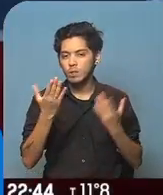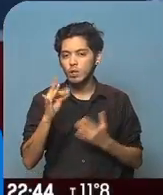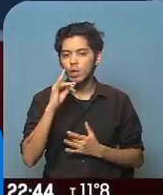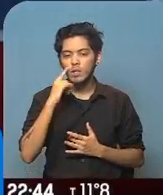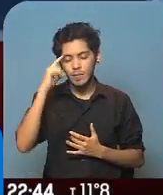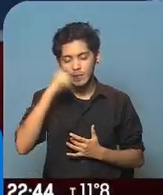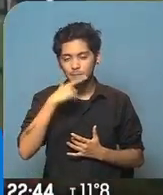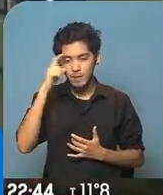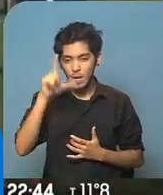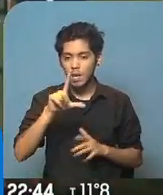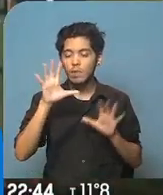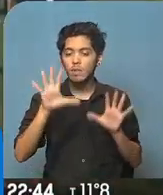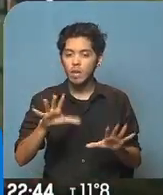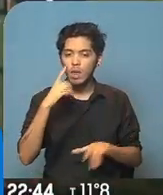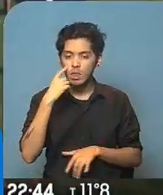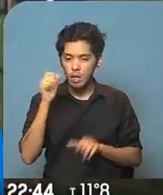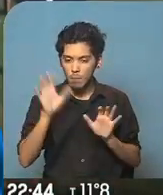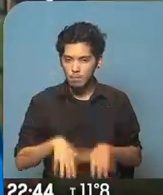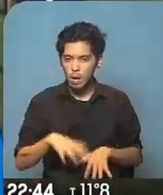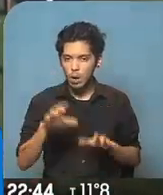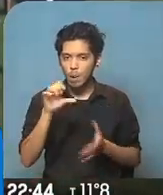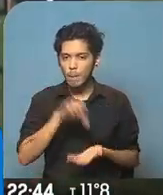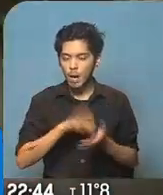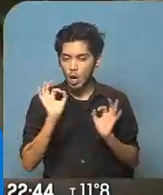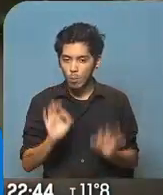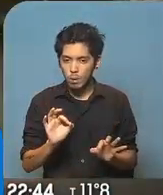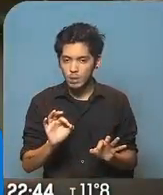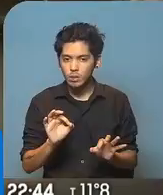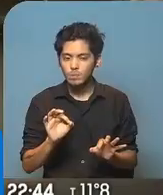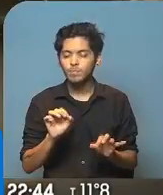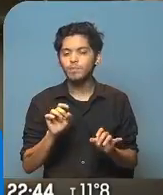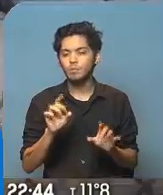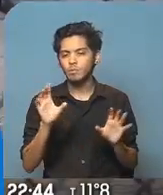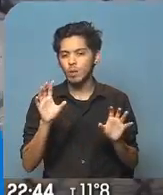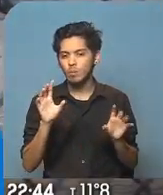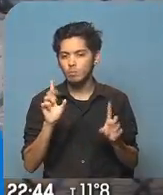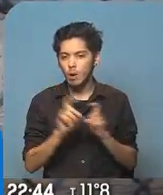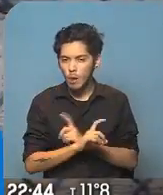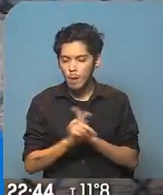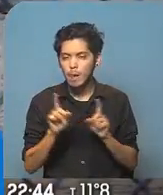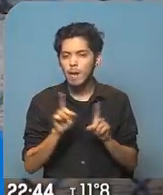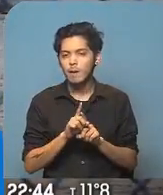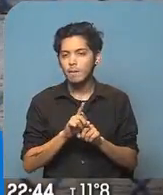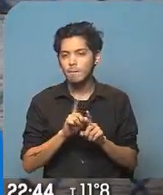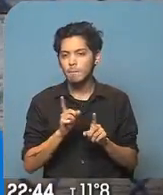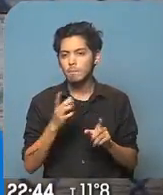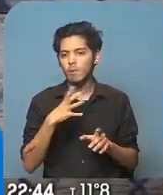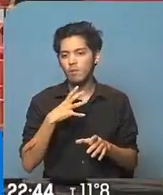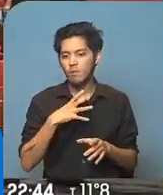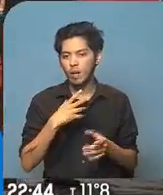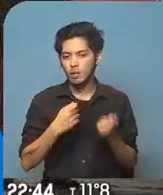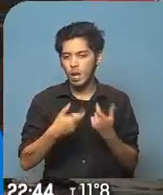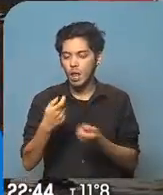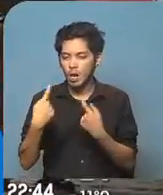que durante 10 días paralizó el país generando caos y desabastecimiento, el mandatario convocó al